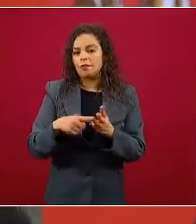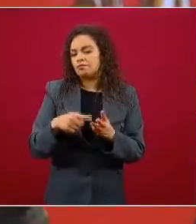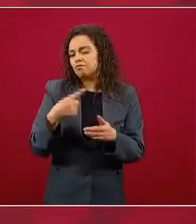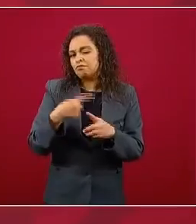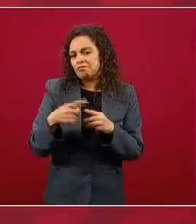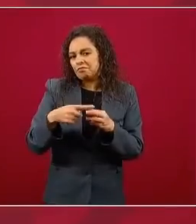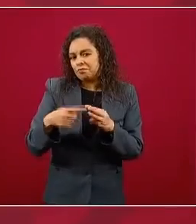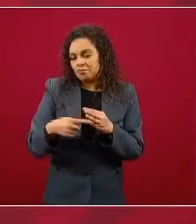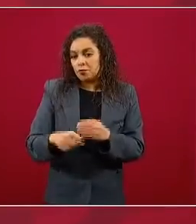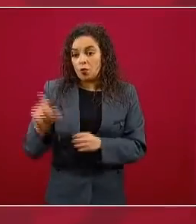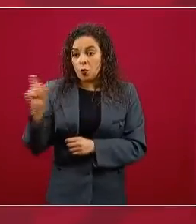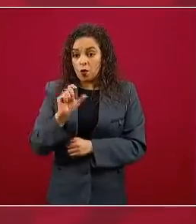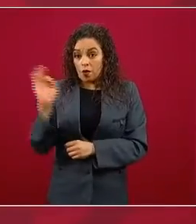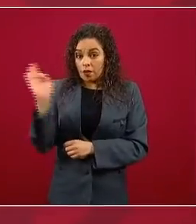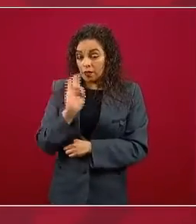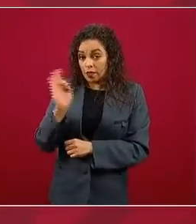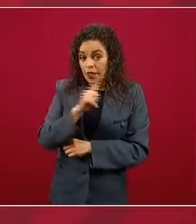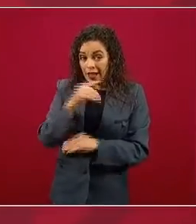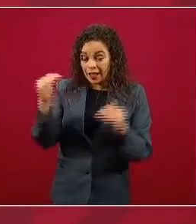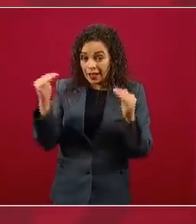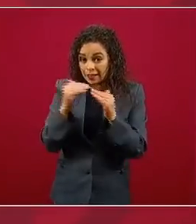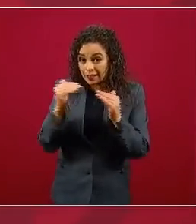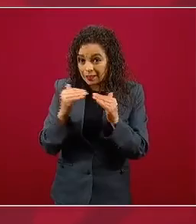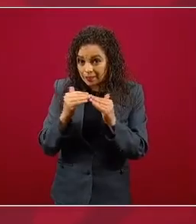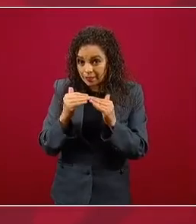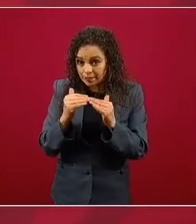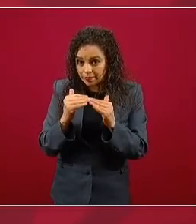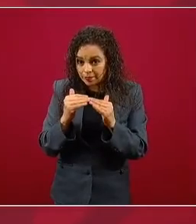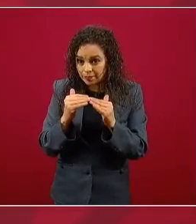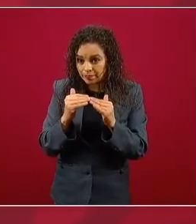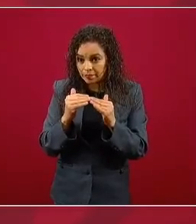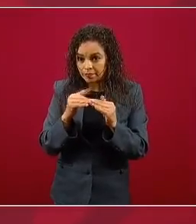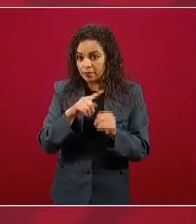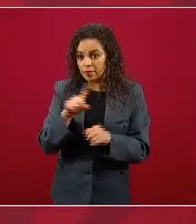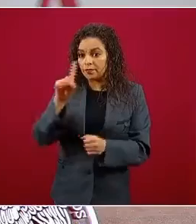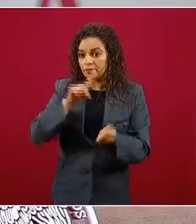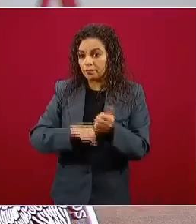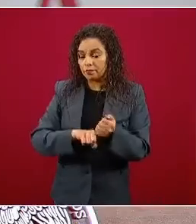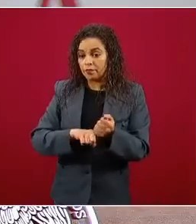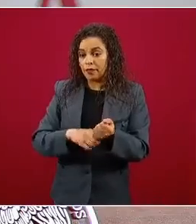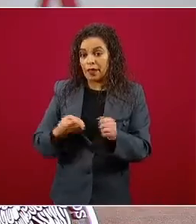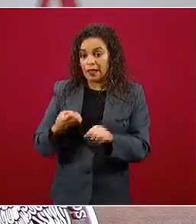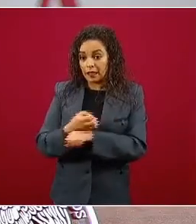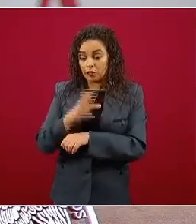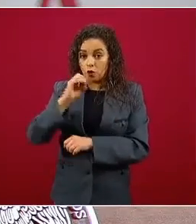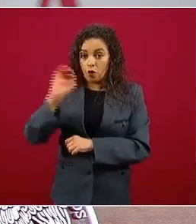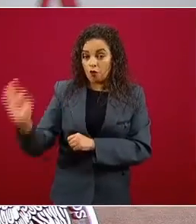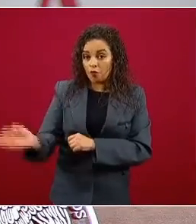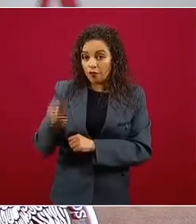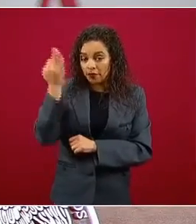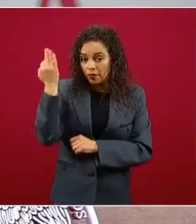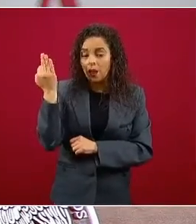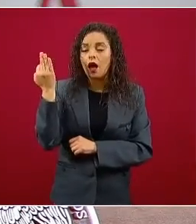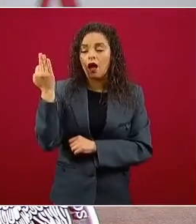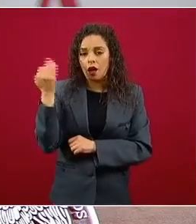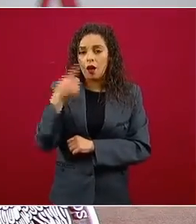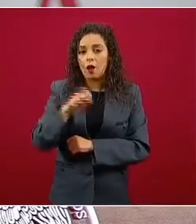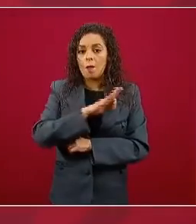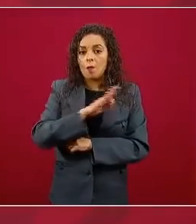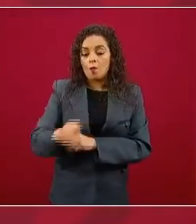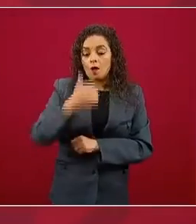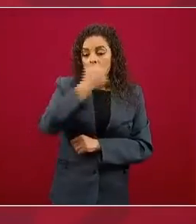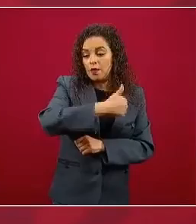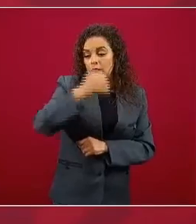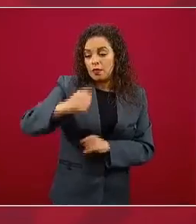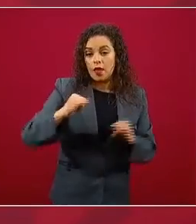desastre, cuando hay daños a la infraestructura, por ejemplo, infraestructura estatal o infraestructura federal, se hace un levantamiento con las